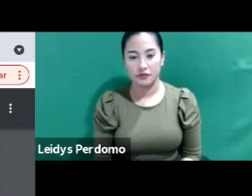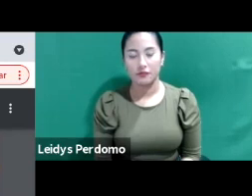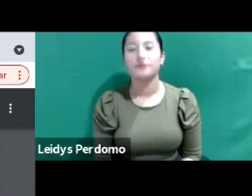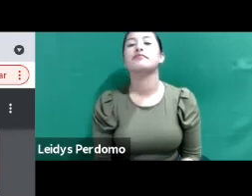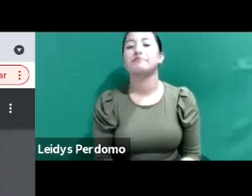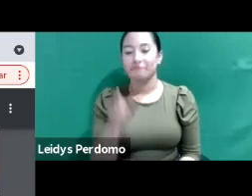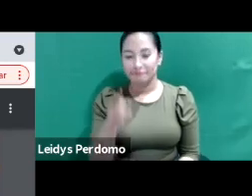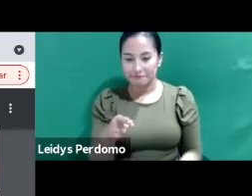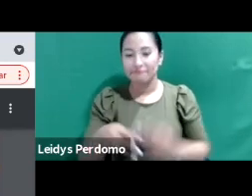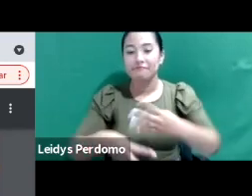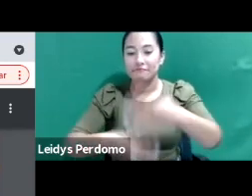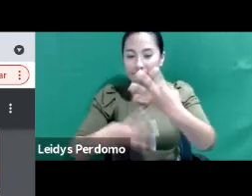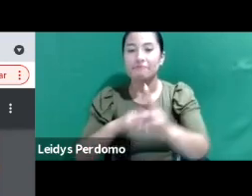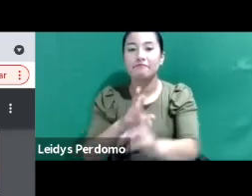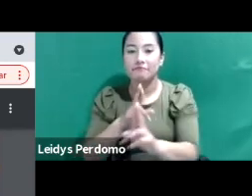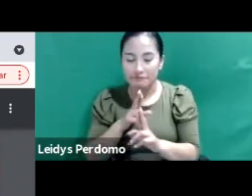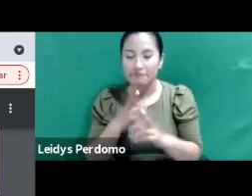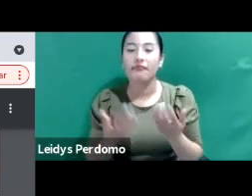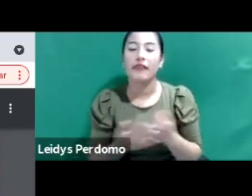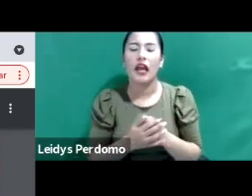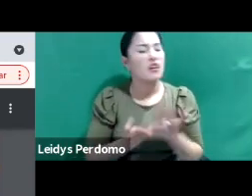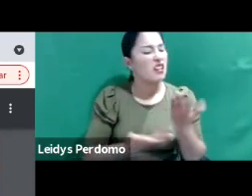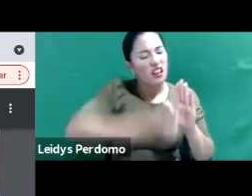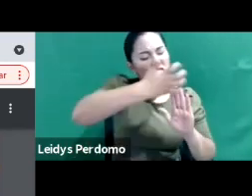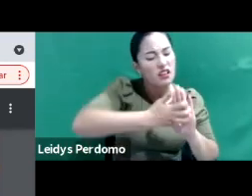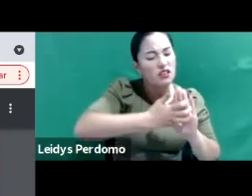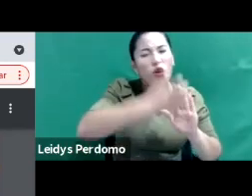Definir su diagnóstico, nos dice Liliana, muchas gracias.